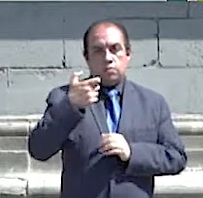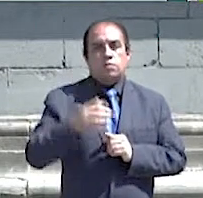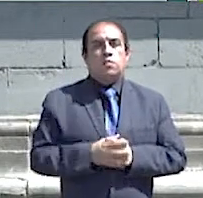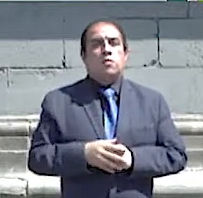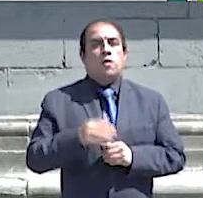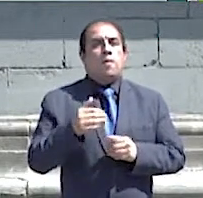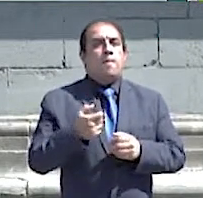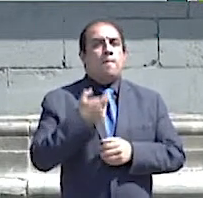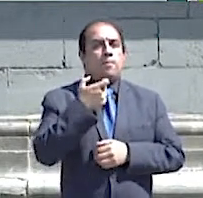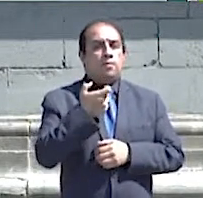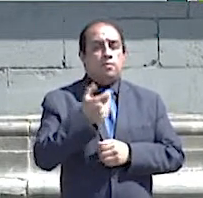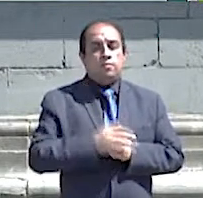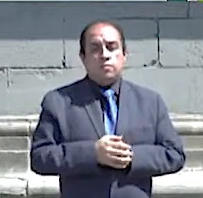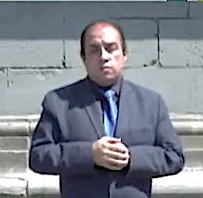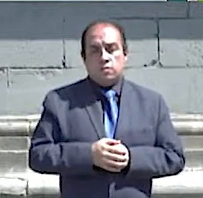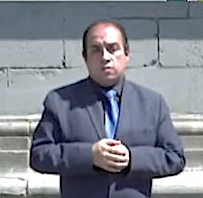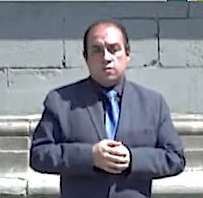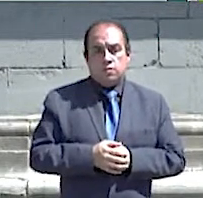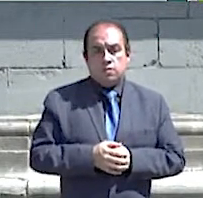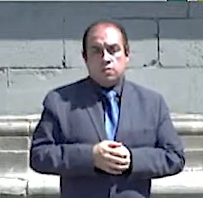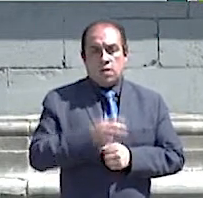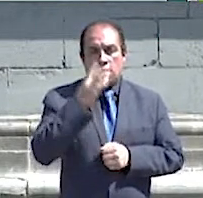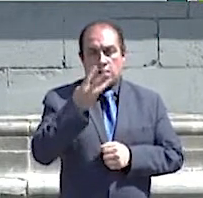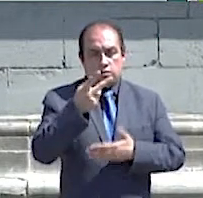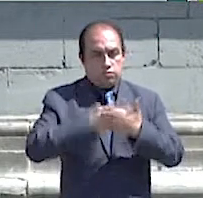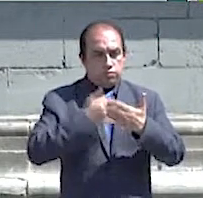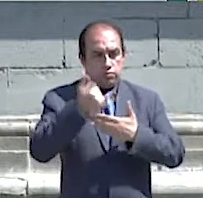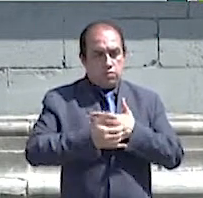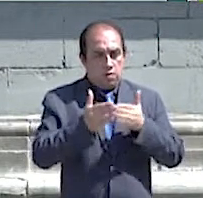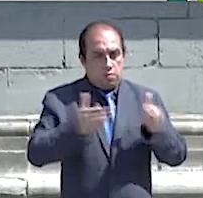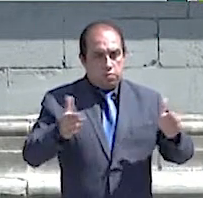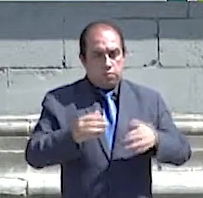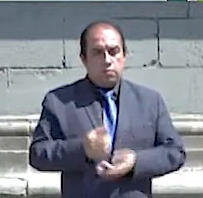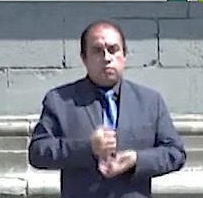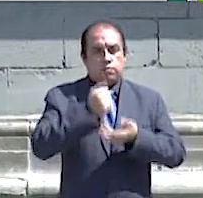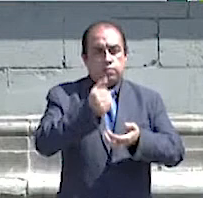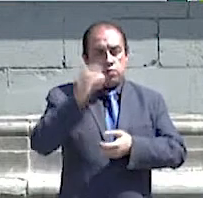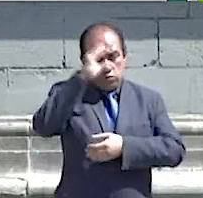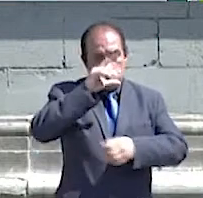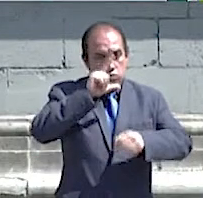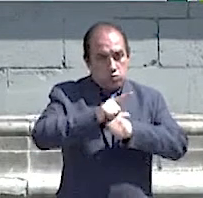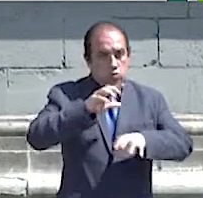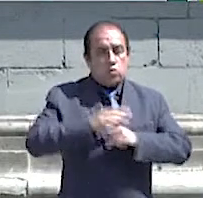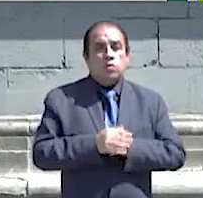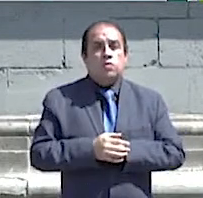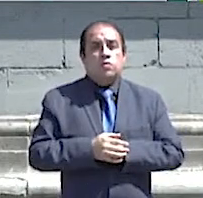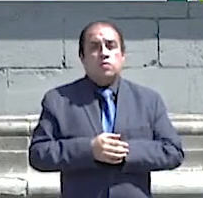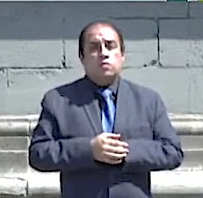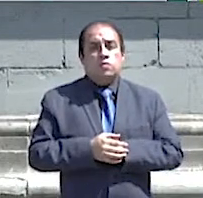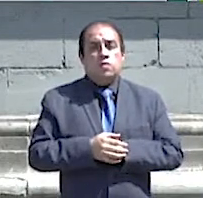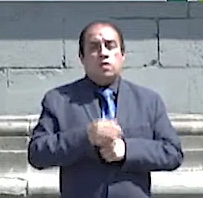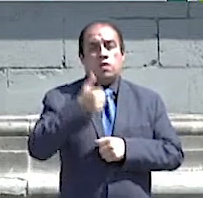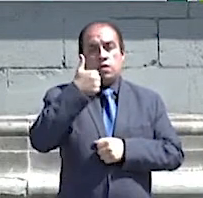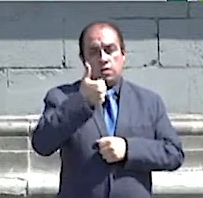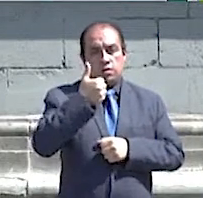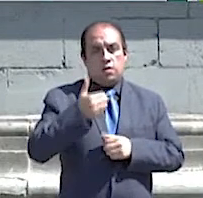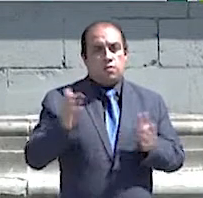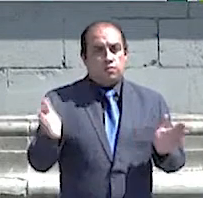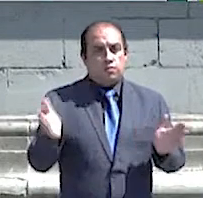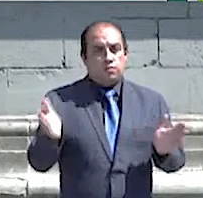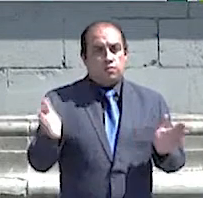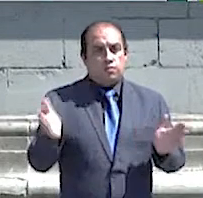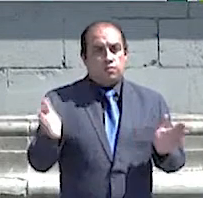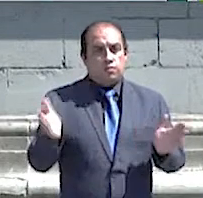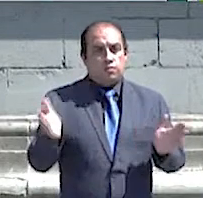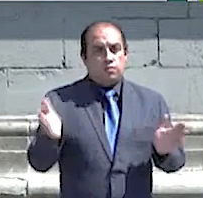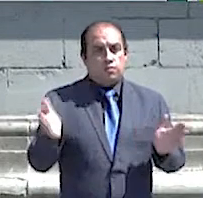estos proyectos amplían la oferta cultural del centro histórico. Seis, su oferta turística.